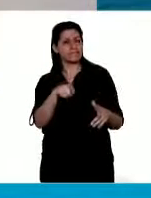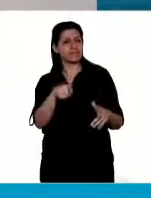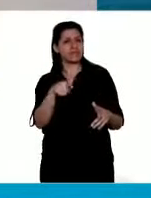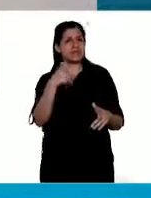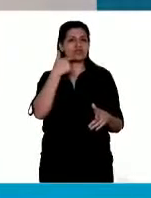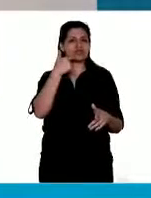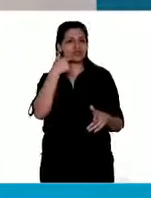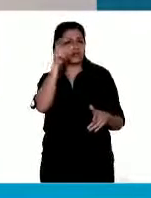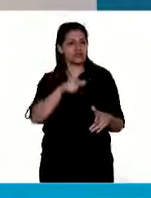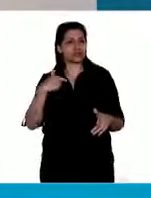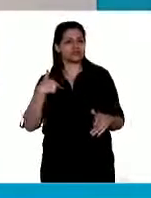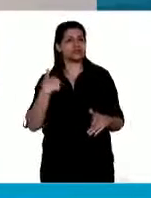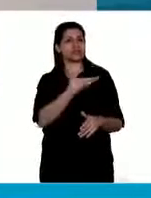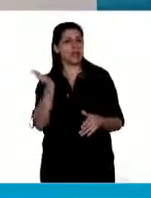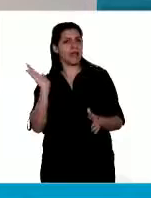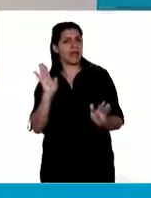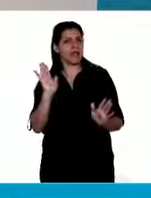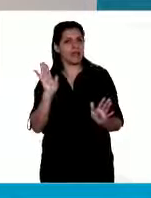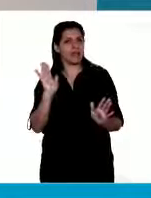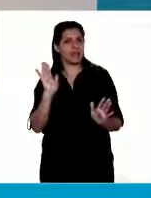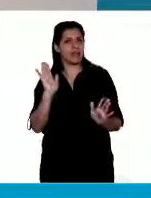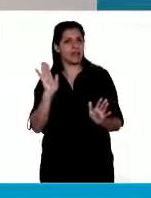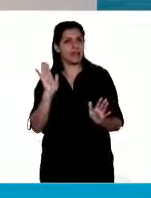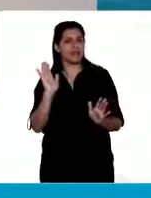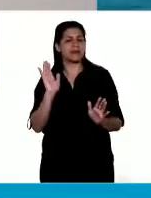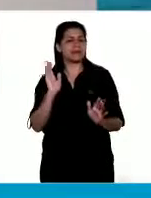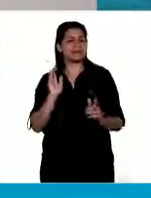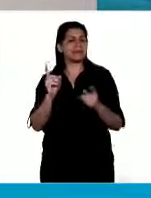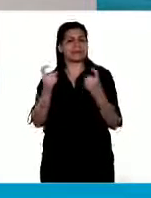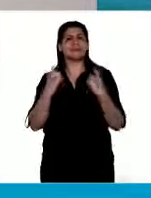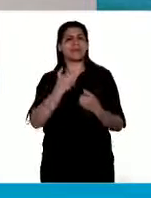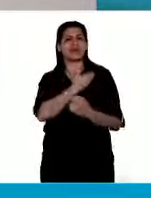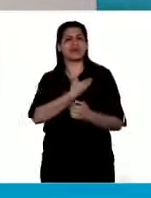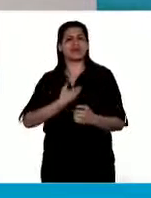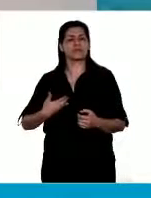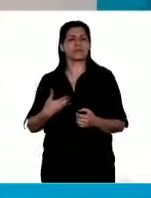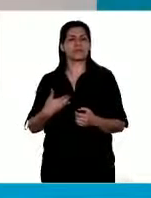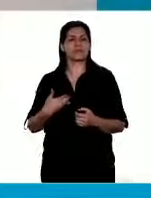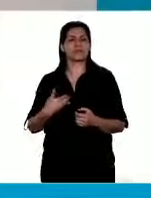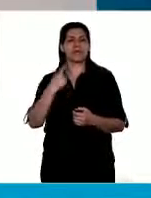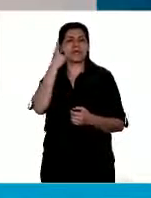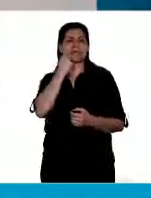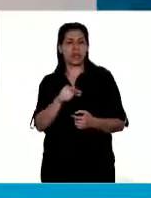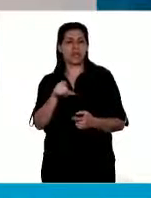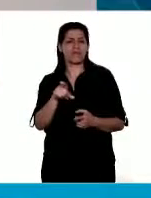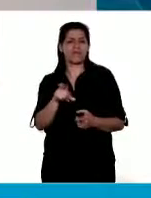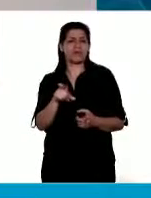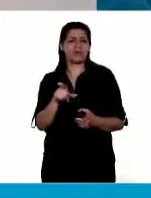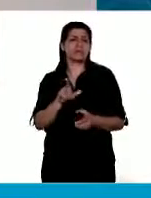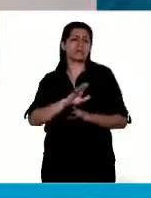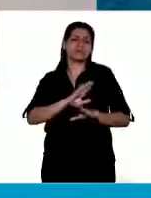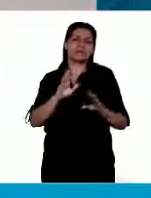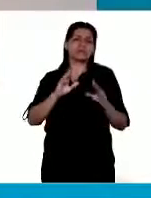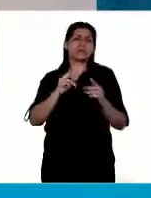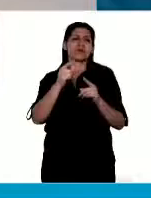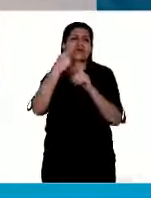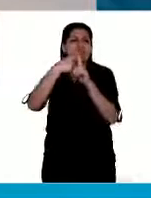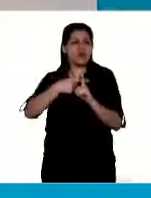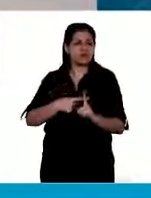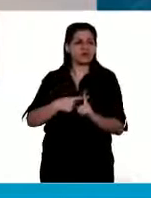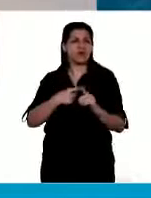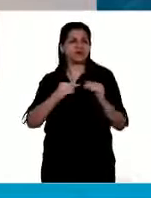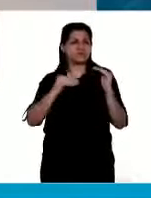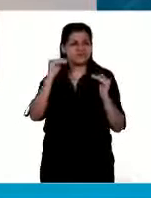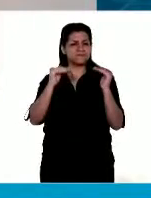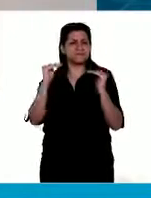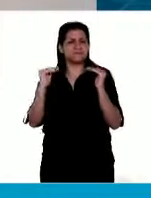no en una mera cosa. Por eso necesitamos que el gobernador Kicillof deje de cosificarlos o aceptarlos de una forma forzosa